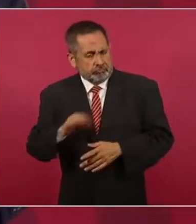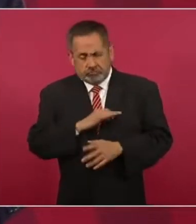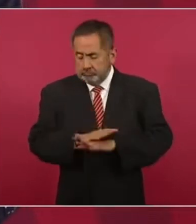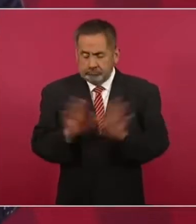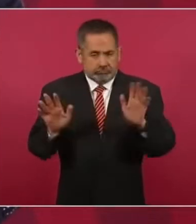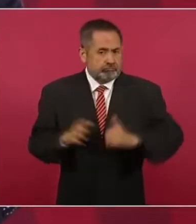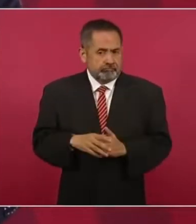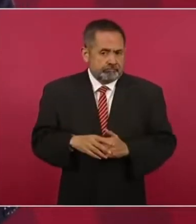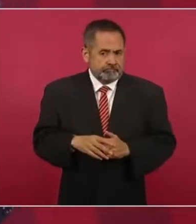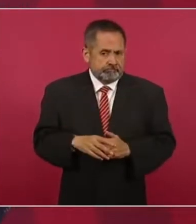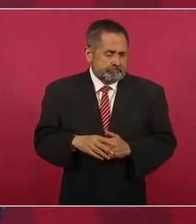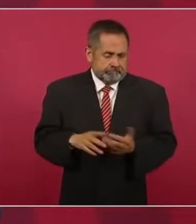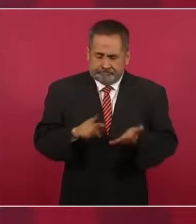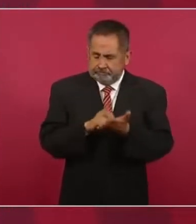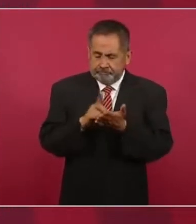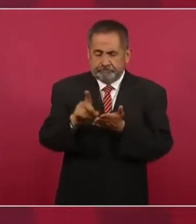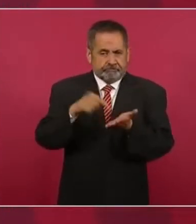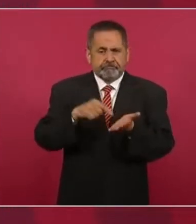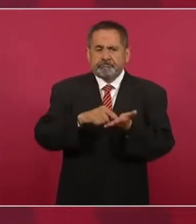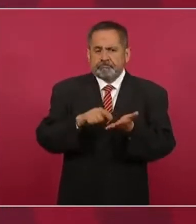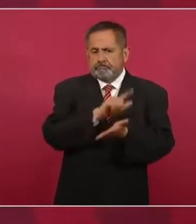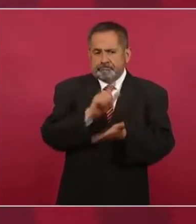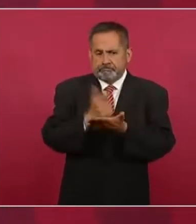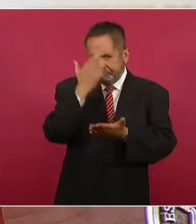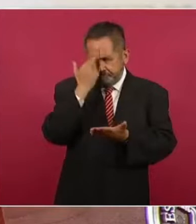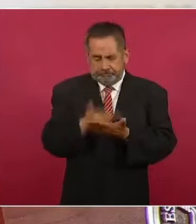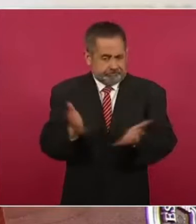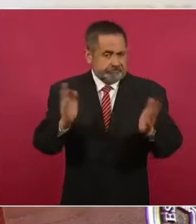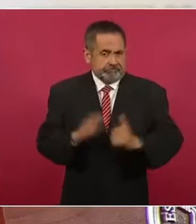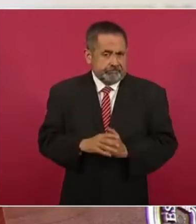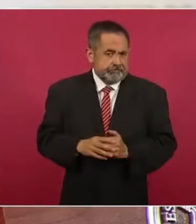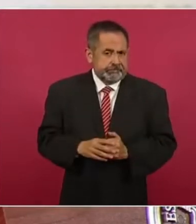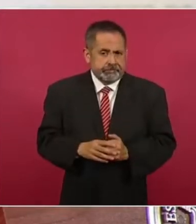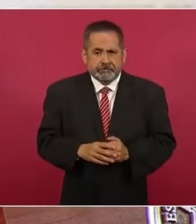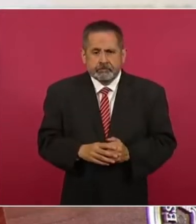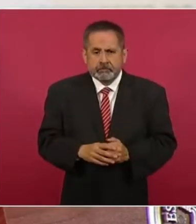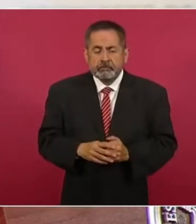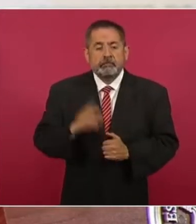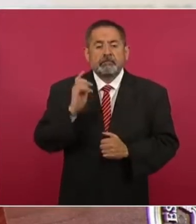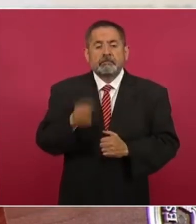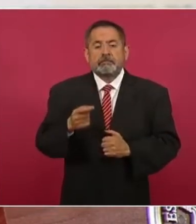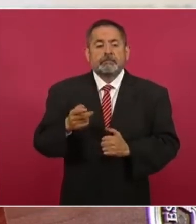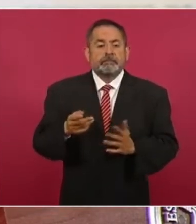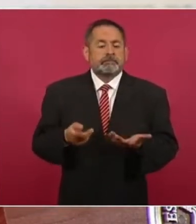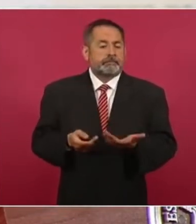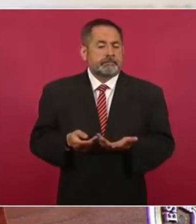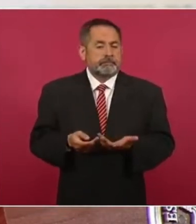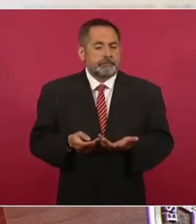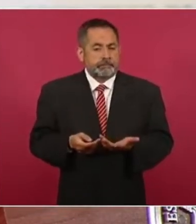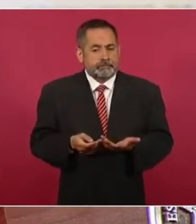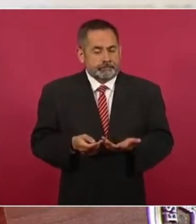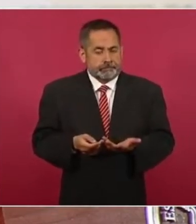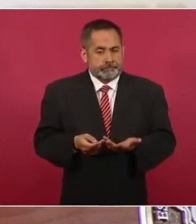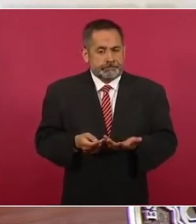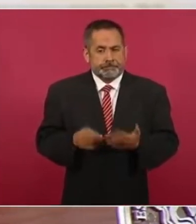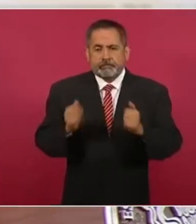Es completamente legal. Inclusive, no solo